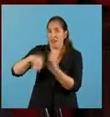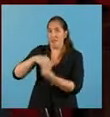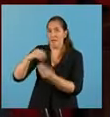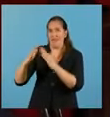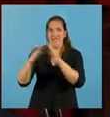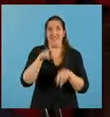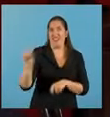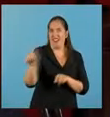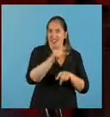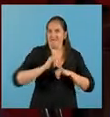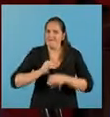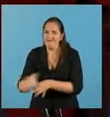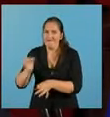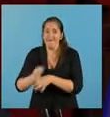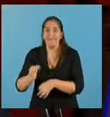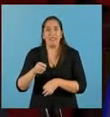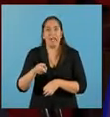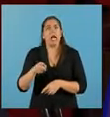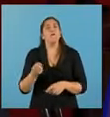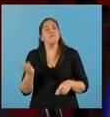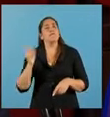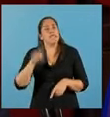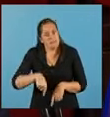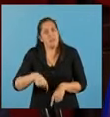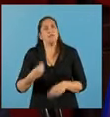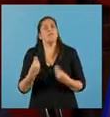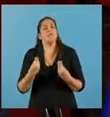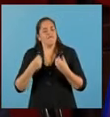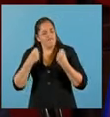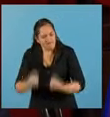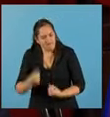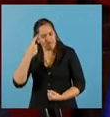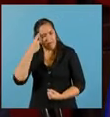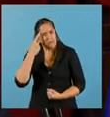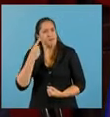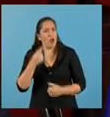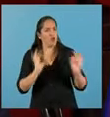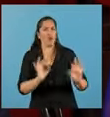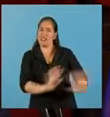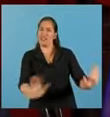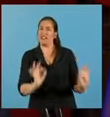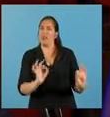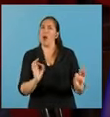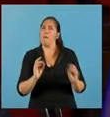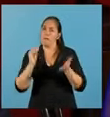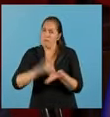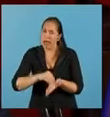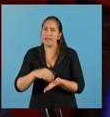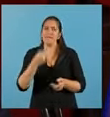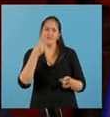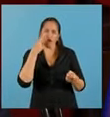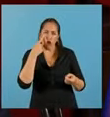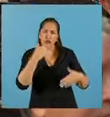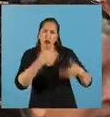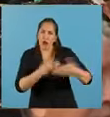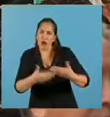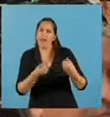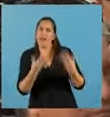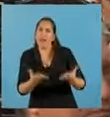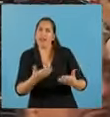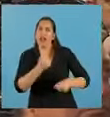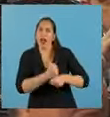este esfuerzo sería incompleto si no desarrolláramos herramientas más eficaces para hacer un seguimiento estricto de la